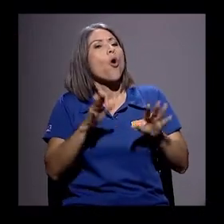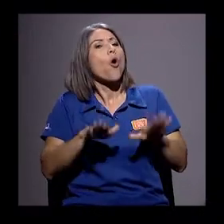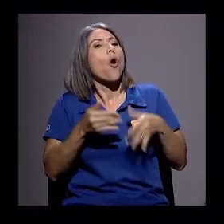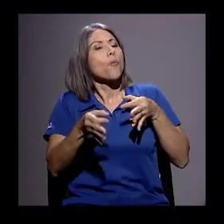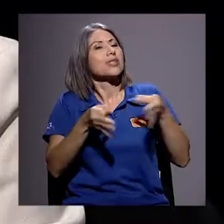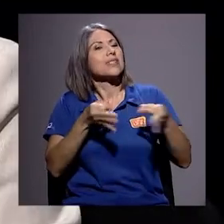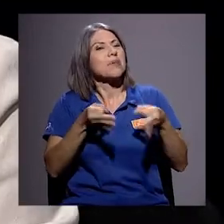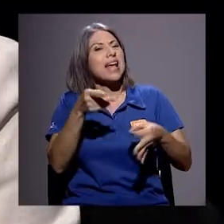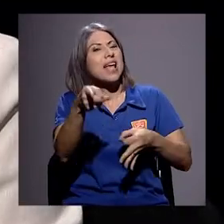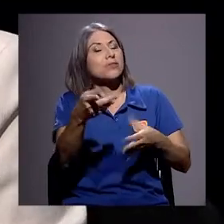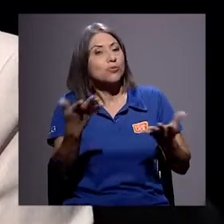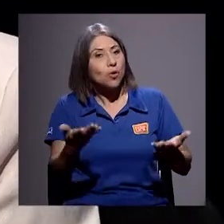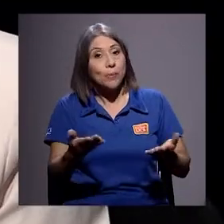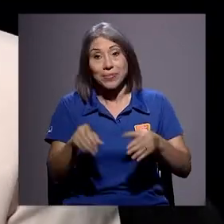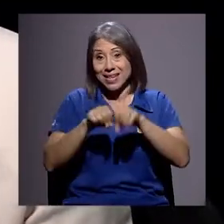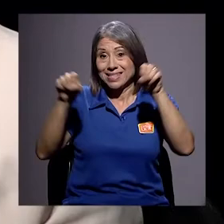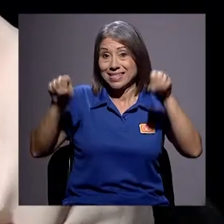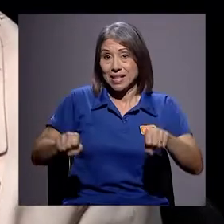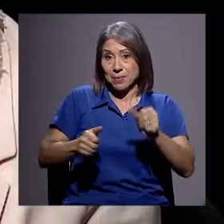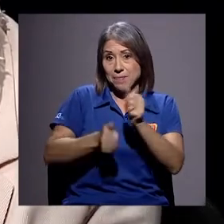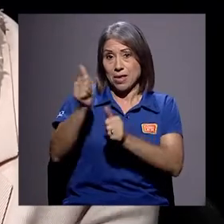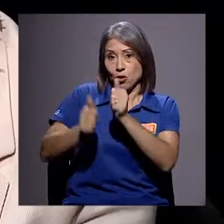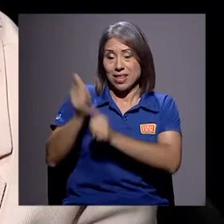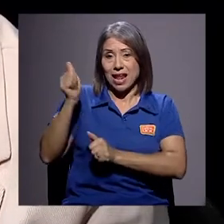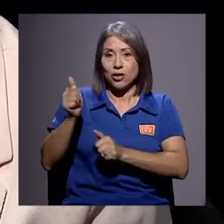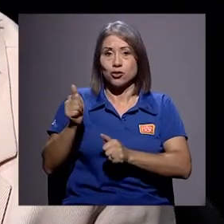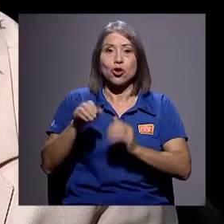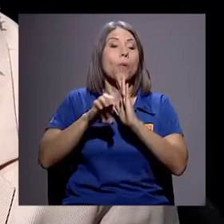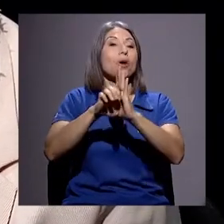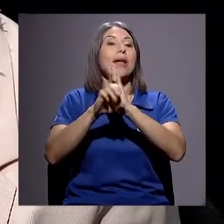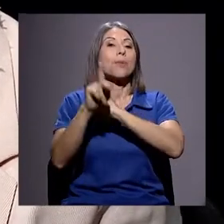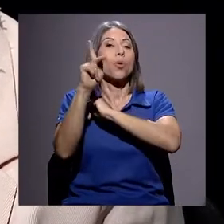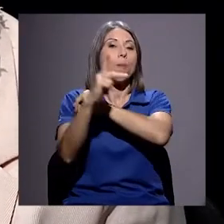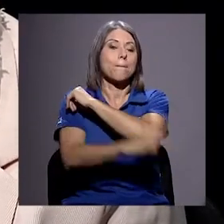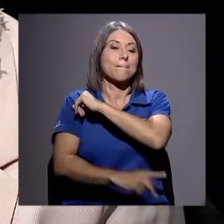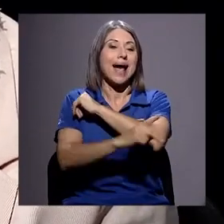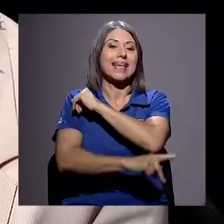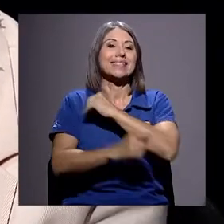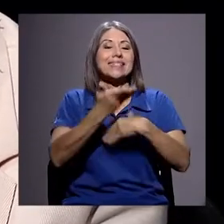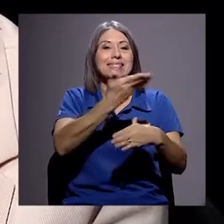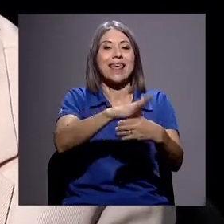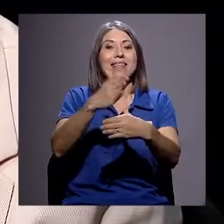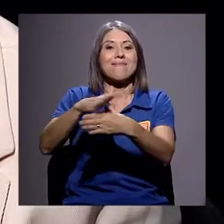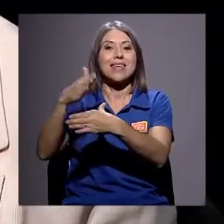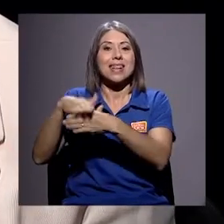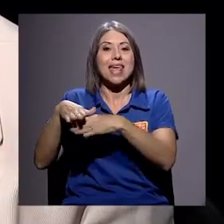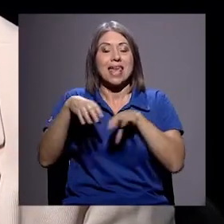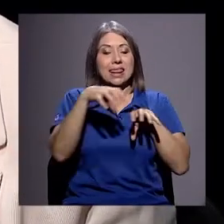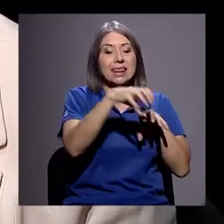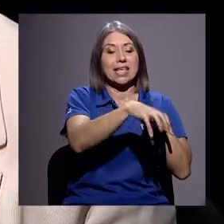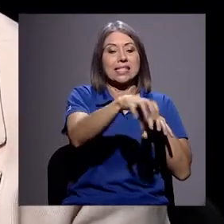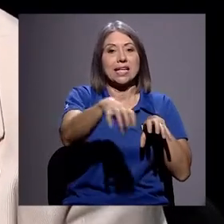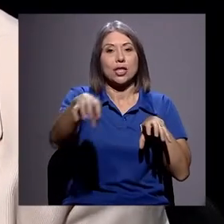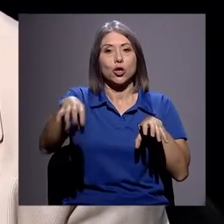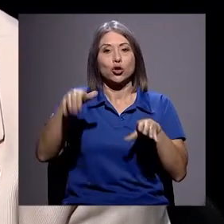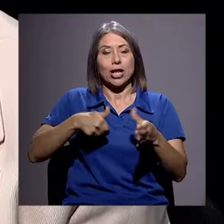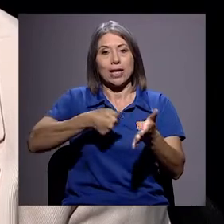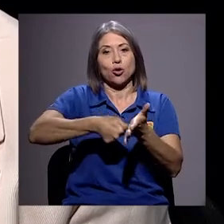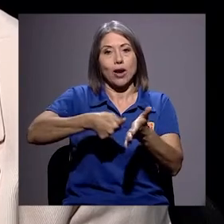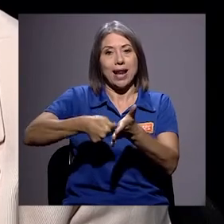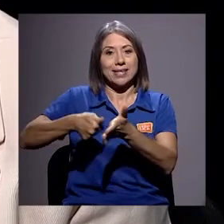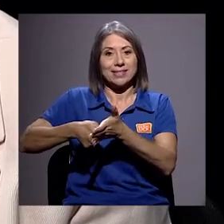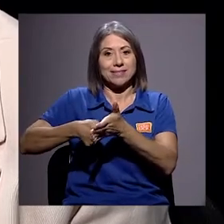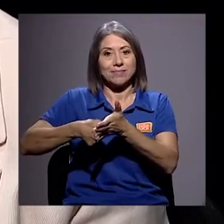a la ciudadanía pues los sistemas mayoritarios es en un país se divide en distritos electorales y los